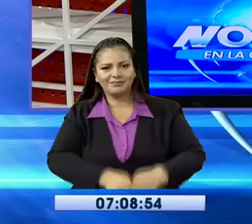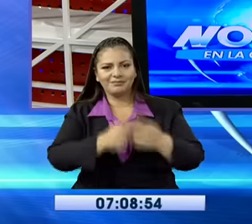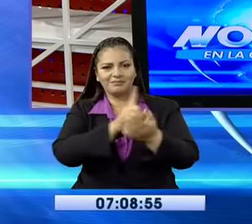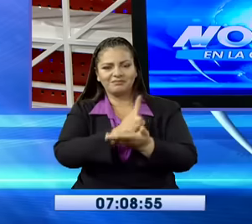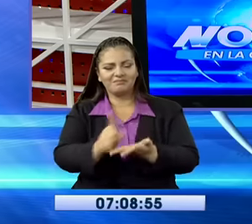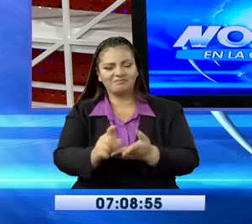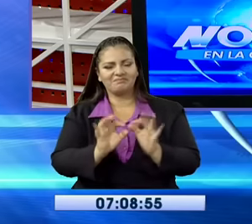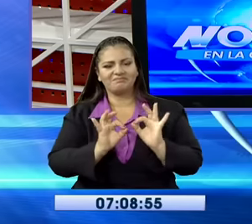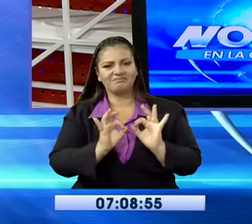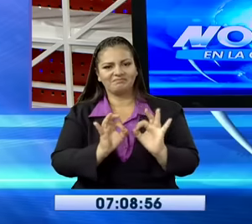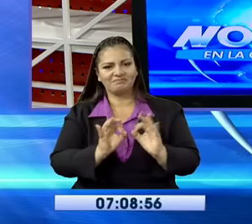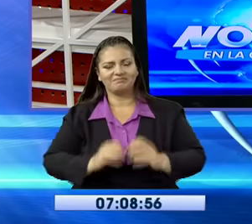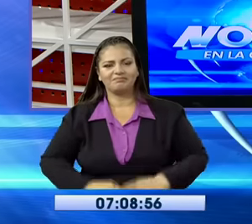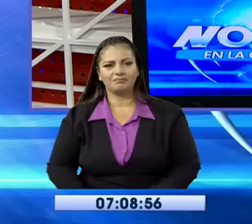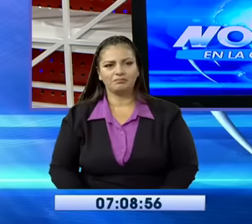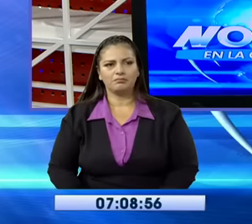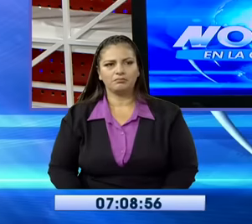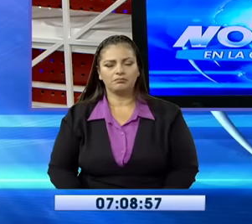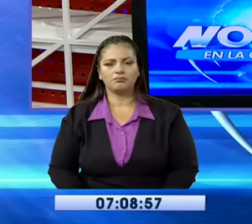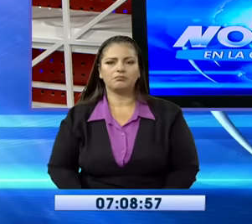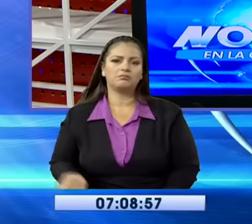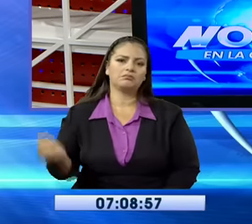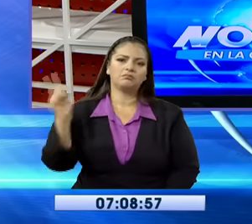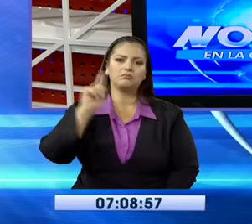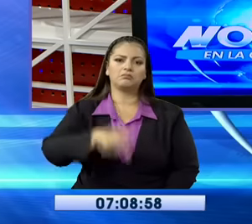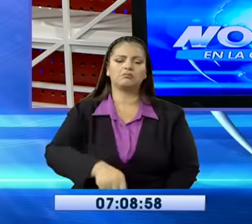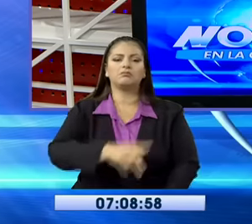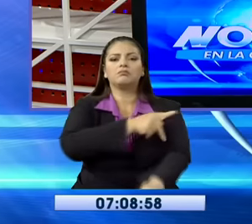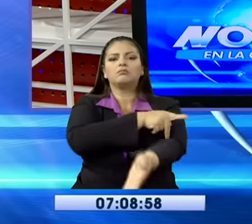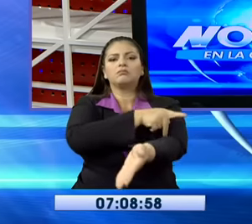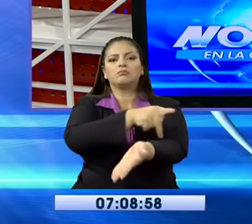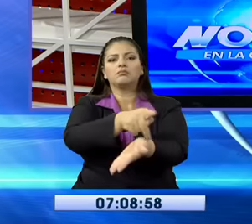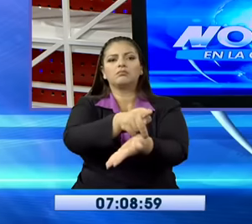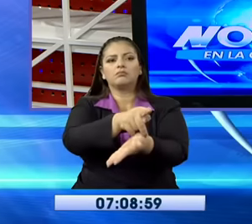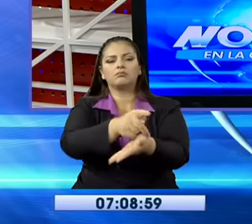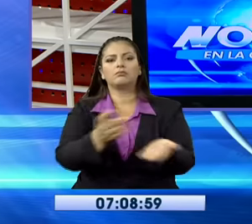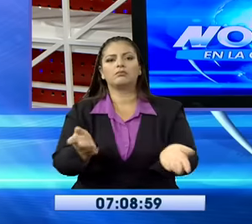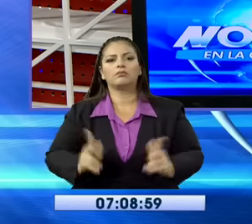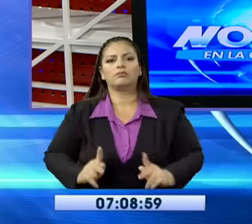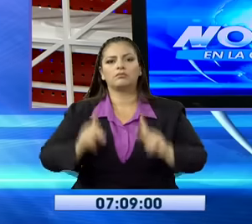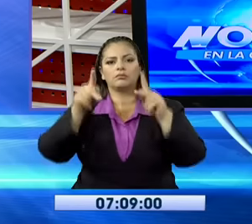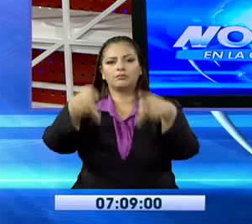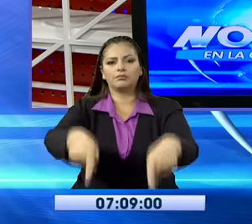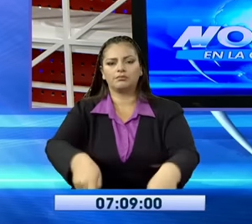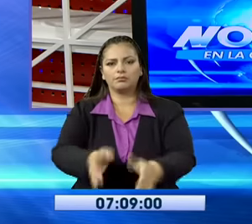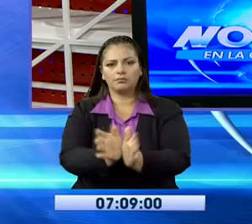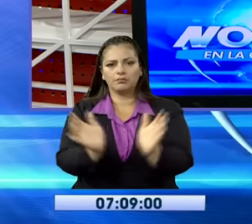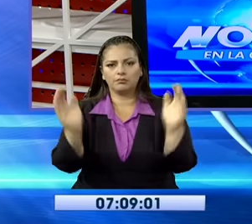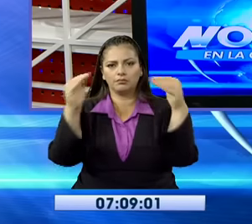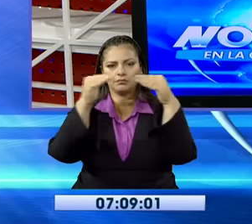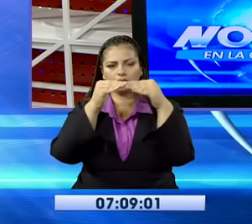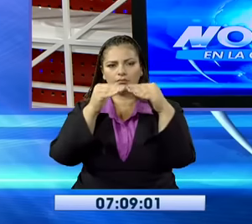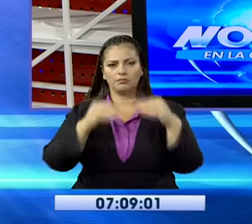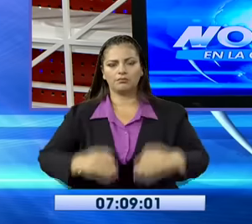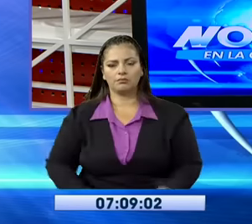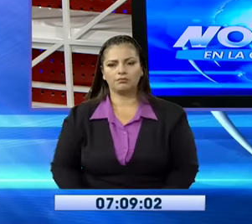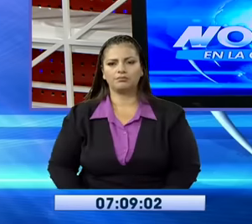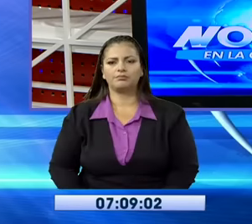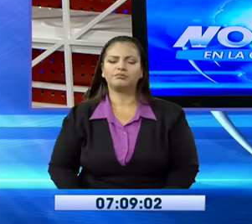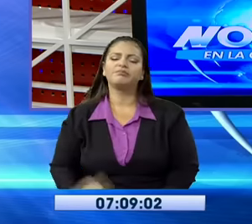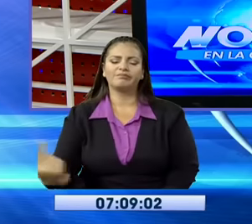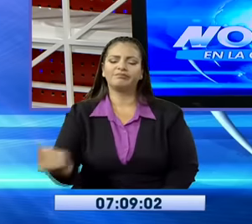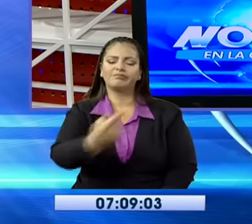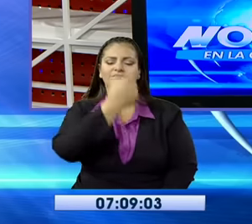semana hoy hemos acudido a la vía perimetral a la altura de La Isla Trinitaria como todos